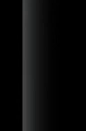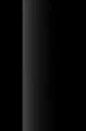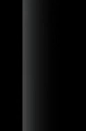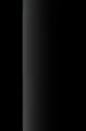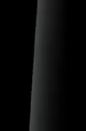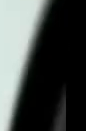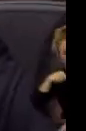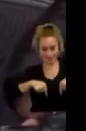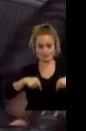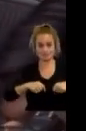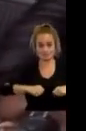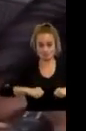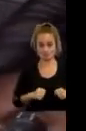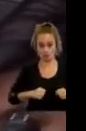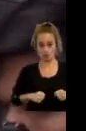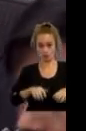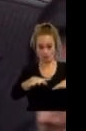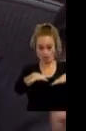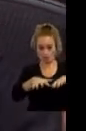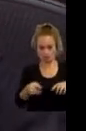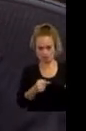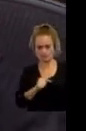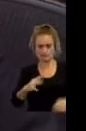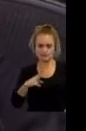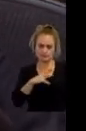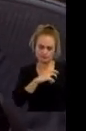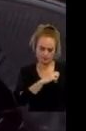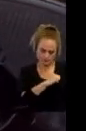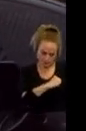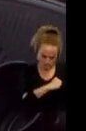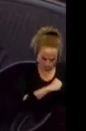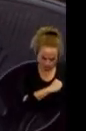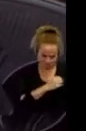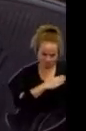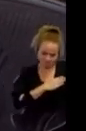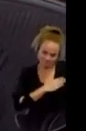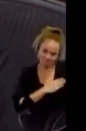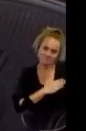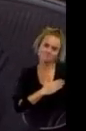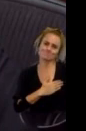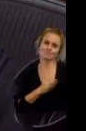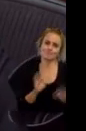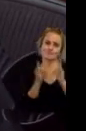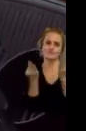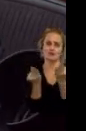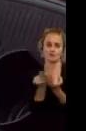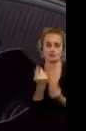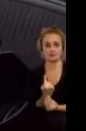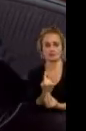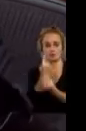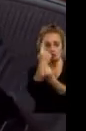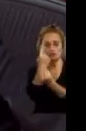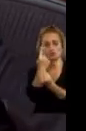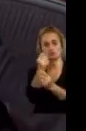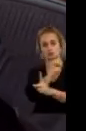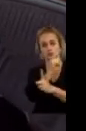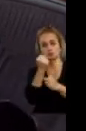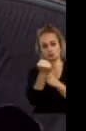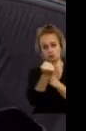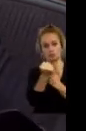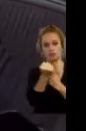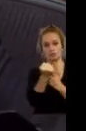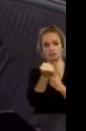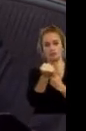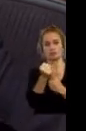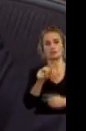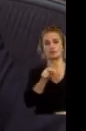Desde acá, mis condolencias a la familia, al movimiento social y político